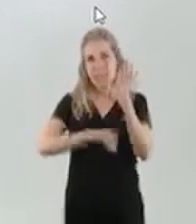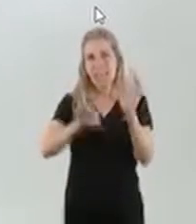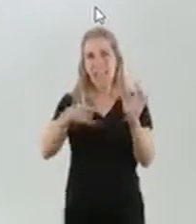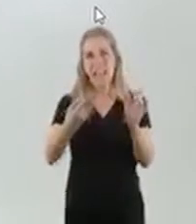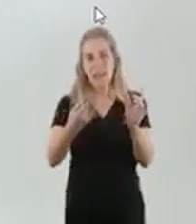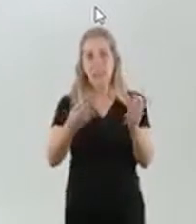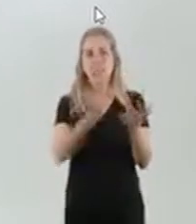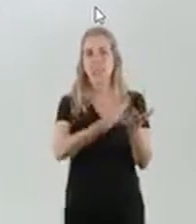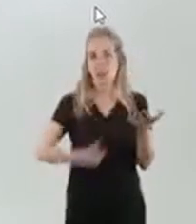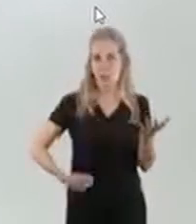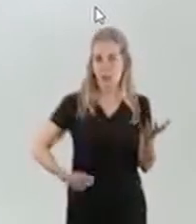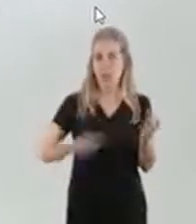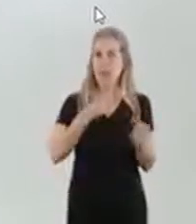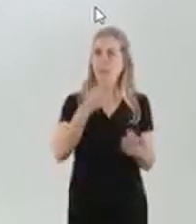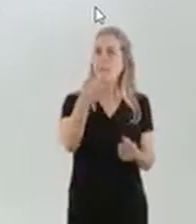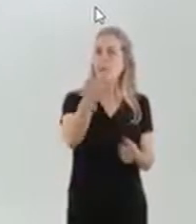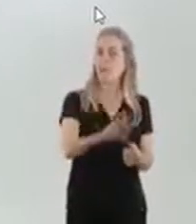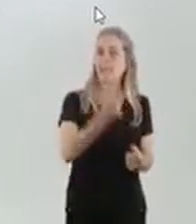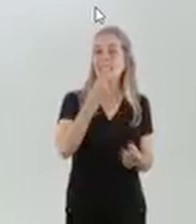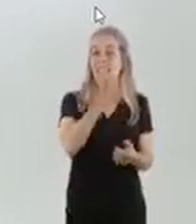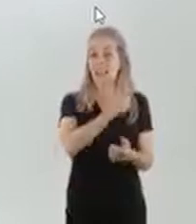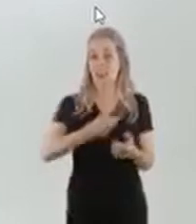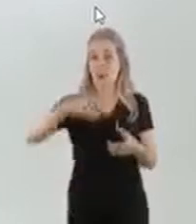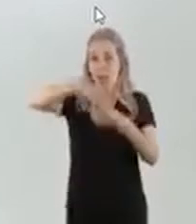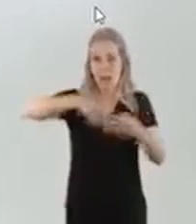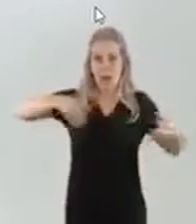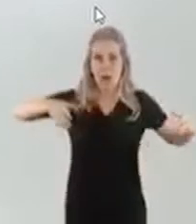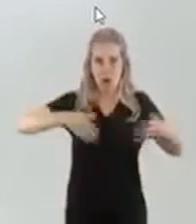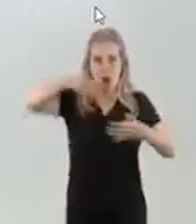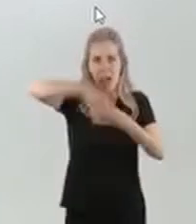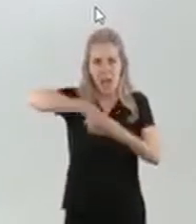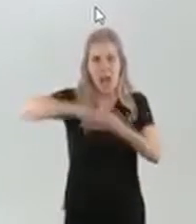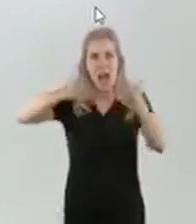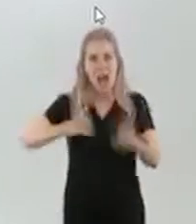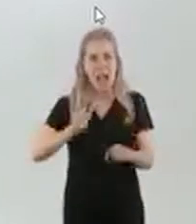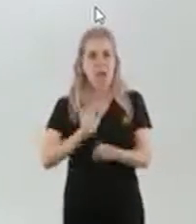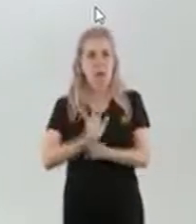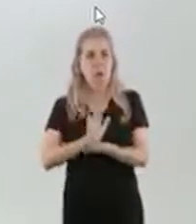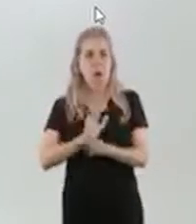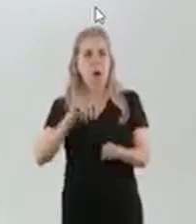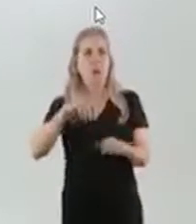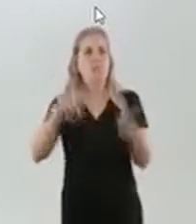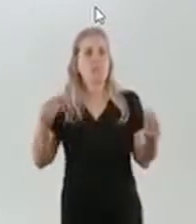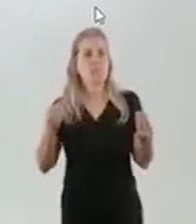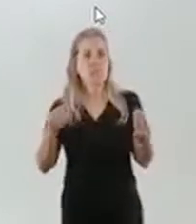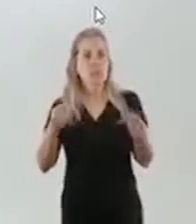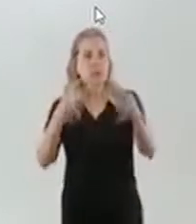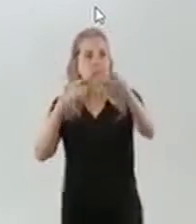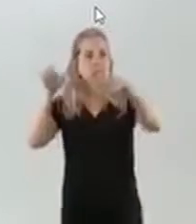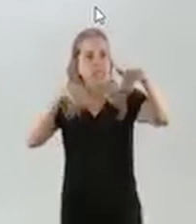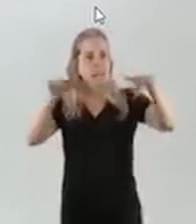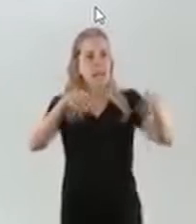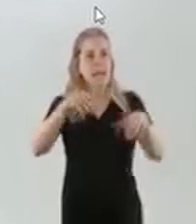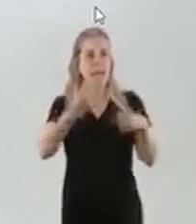consultar es si existe o no En el gobierno una interna marcada acerca de discutir con distintos sectores los que